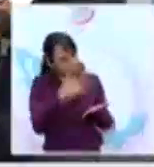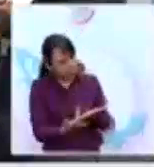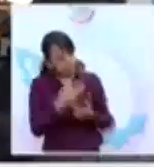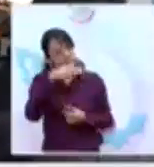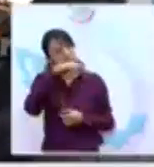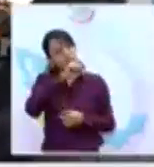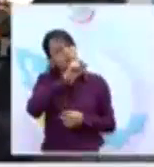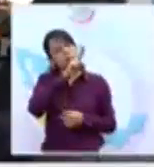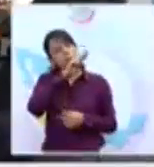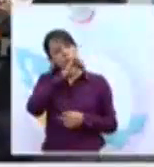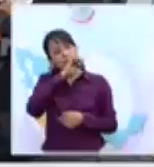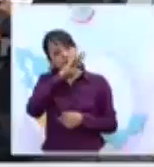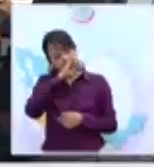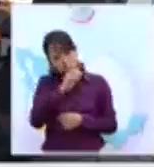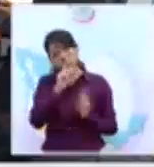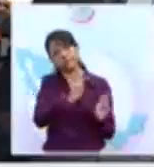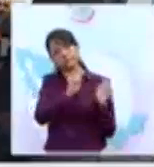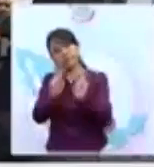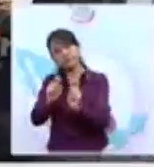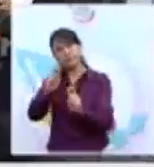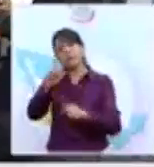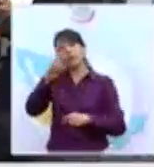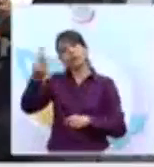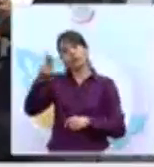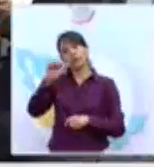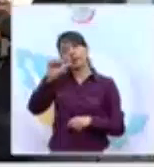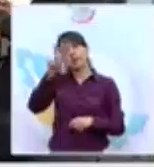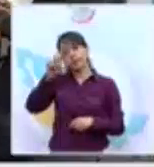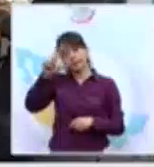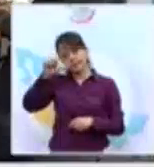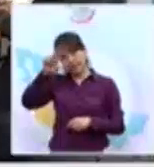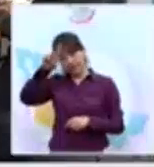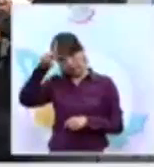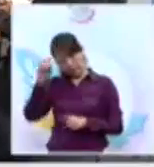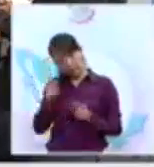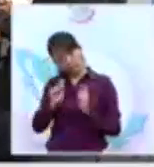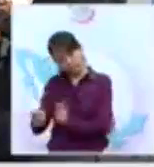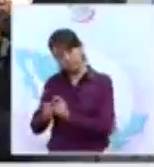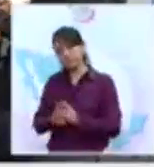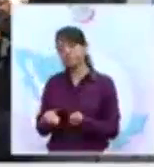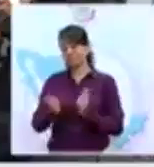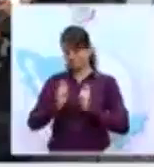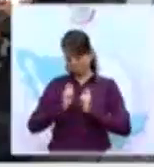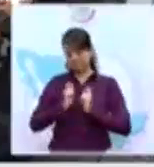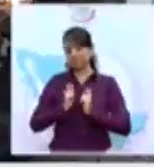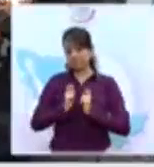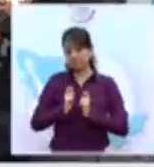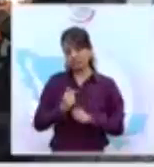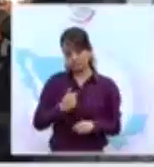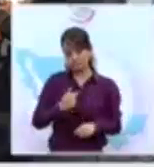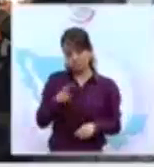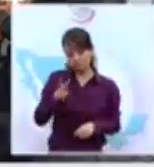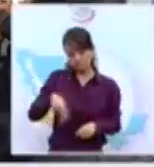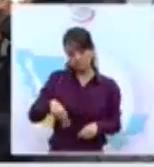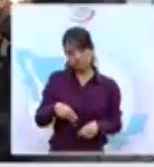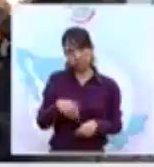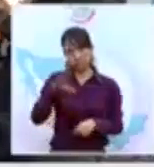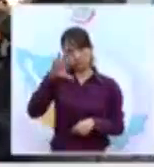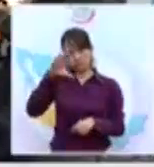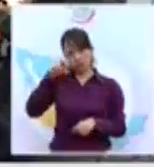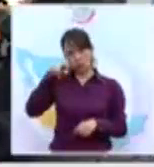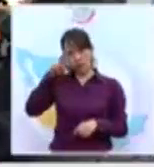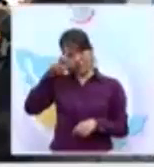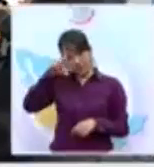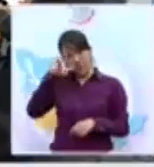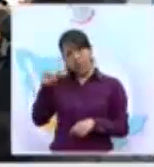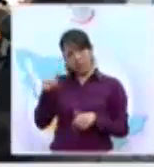Doctor Abelardo Ávila. Bueno, yo creo que si bien Coneval estaba dentro del sector salud, del sector de